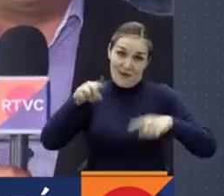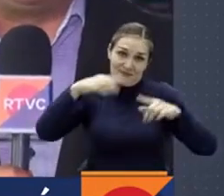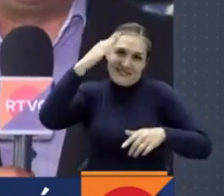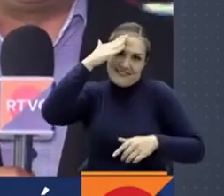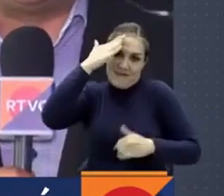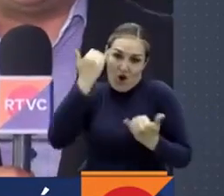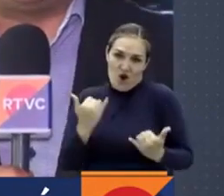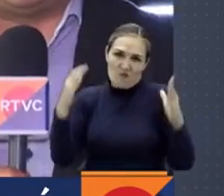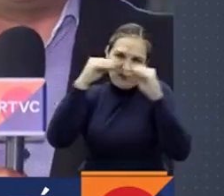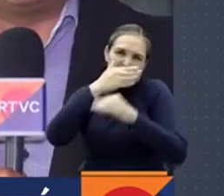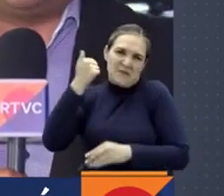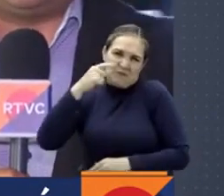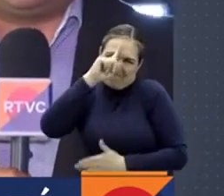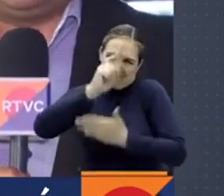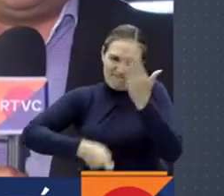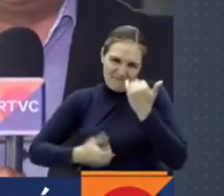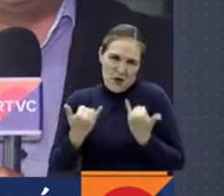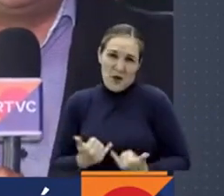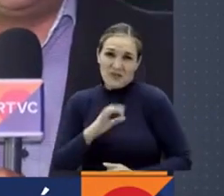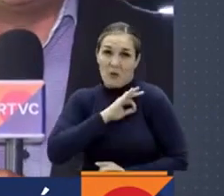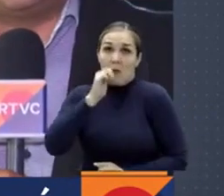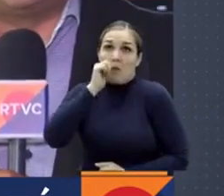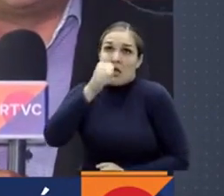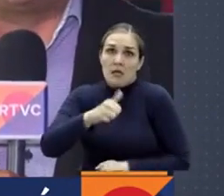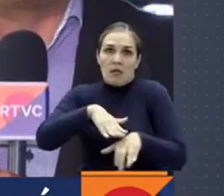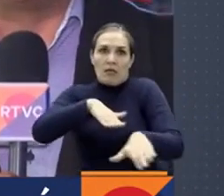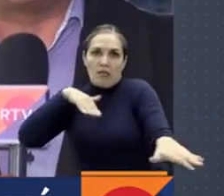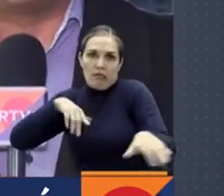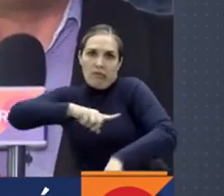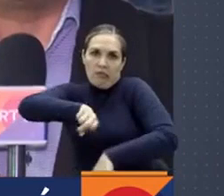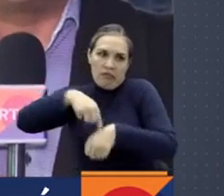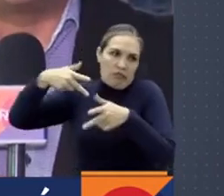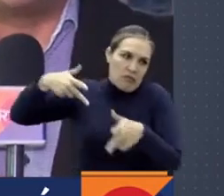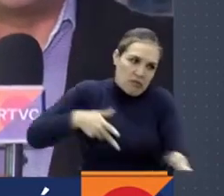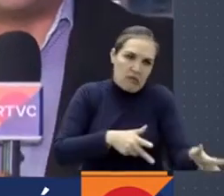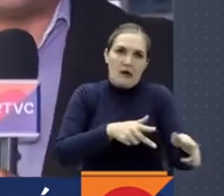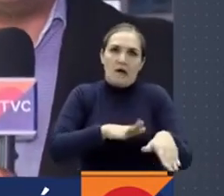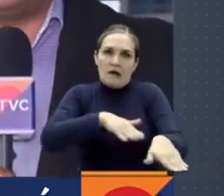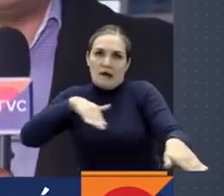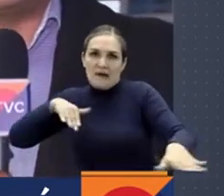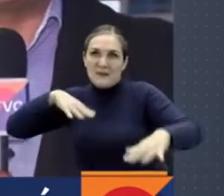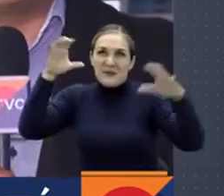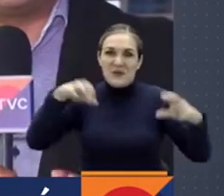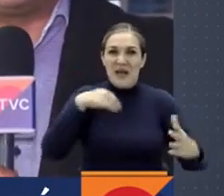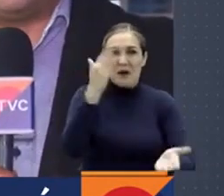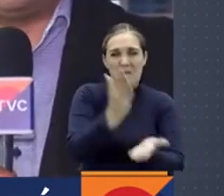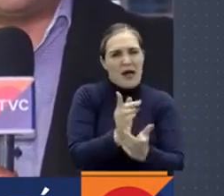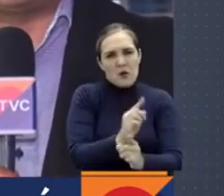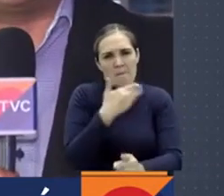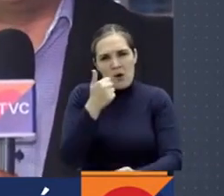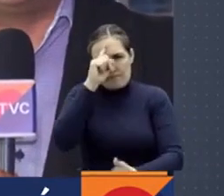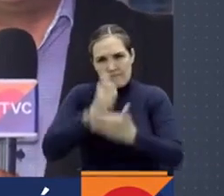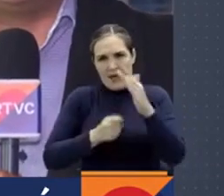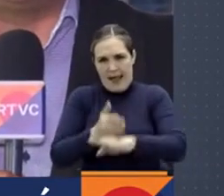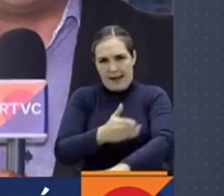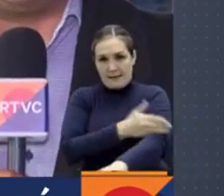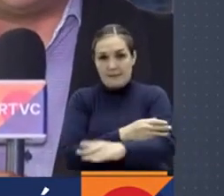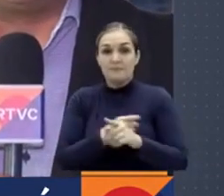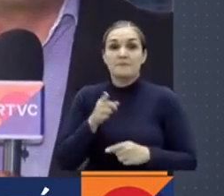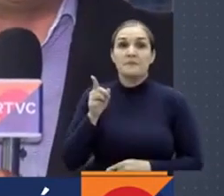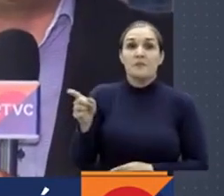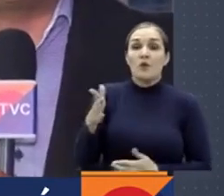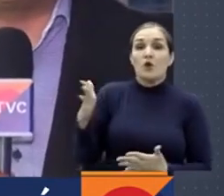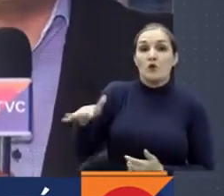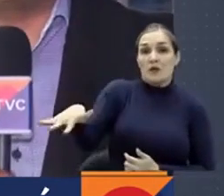esta noche de sábado para no tener mañana que de pronto sufrir con algunas consecuencias debido a la temporada de lluvias. Eso por ese lado en la región del